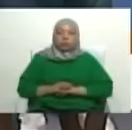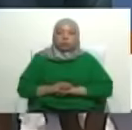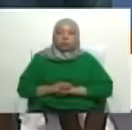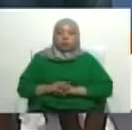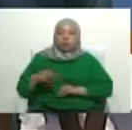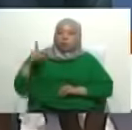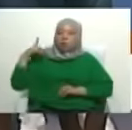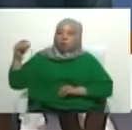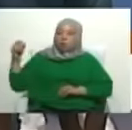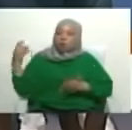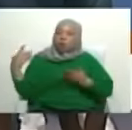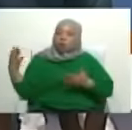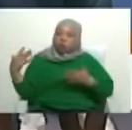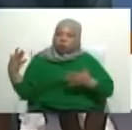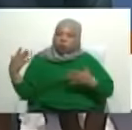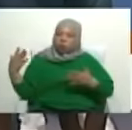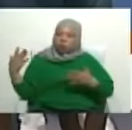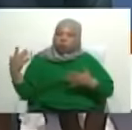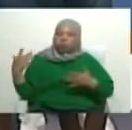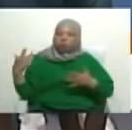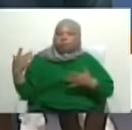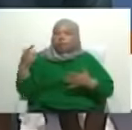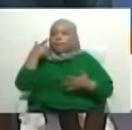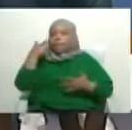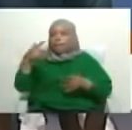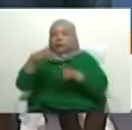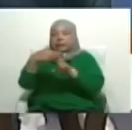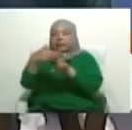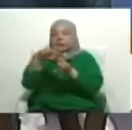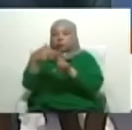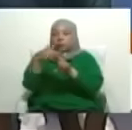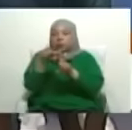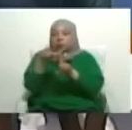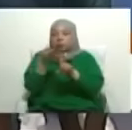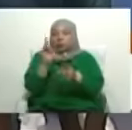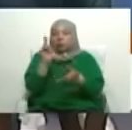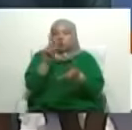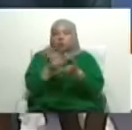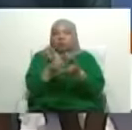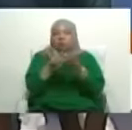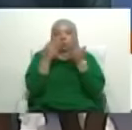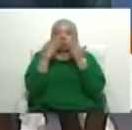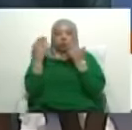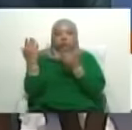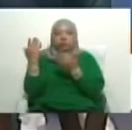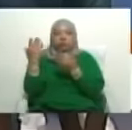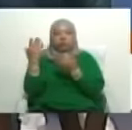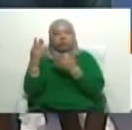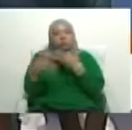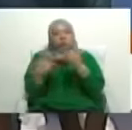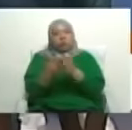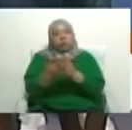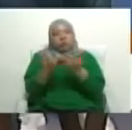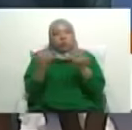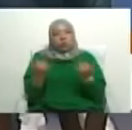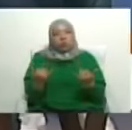ir muy atentos a cualquier situación de este tipo que se presentara. Por dos razones